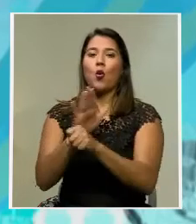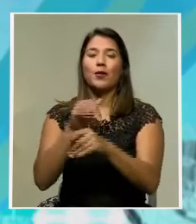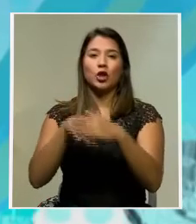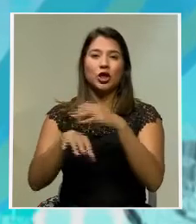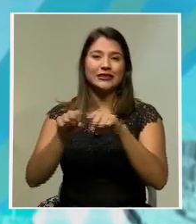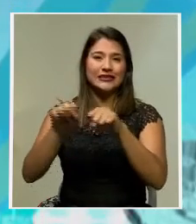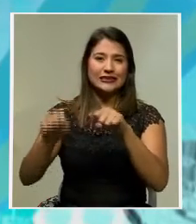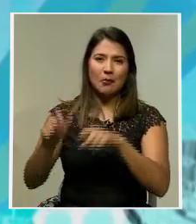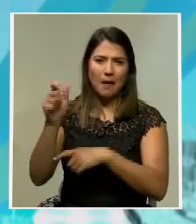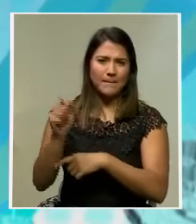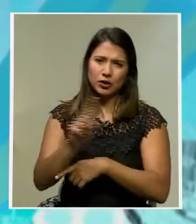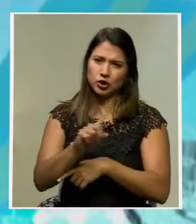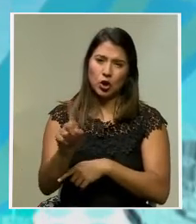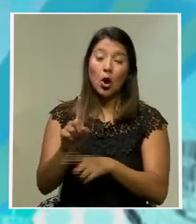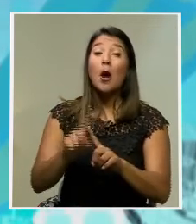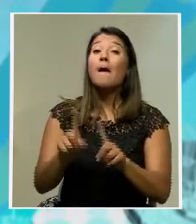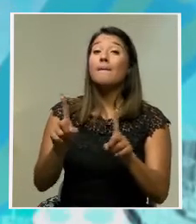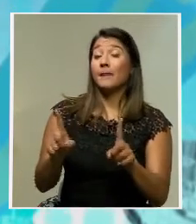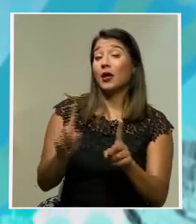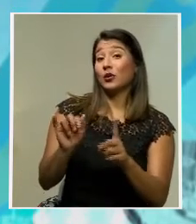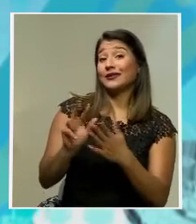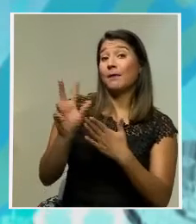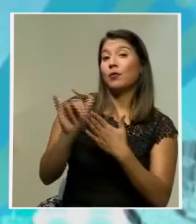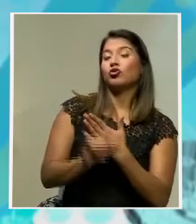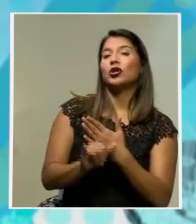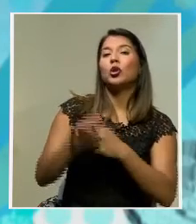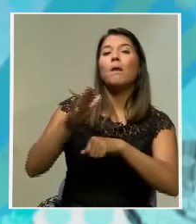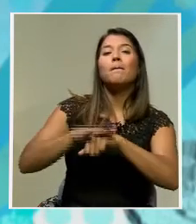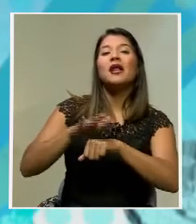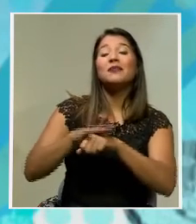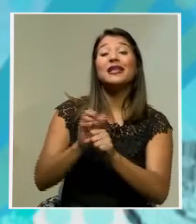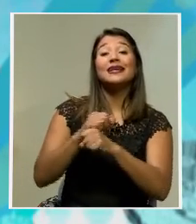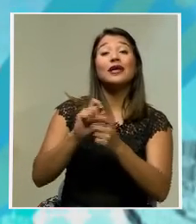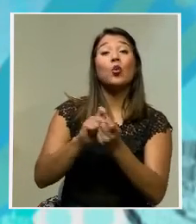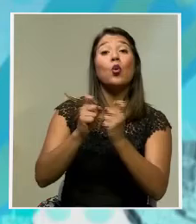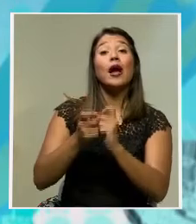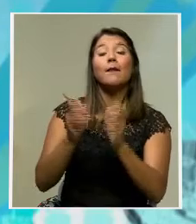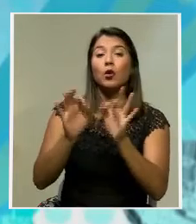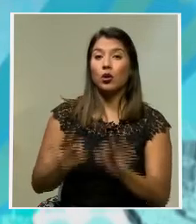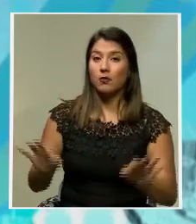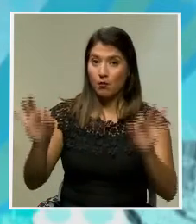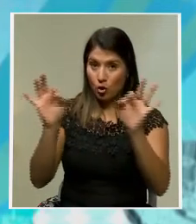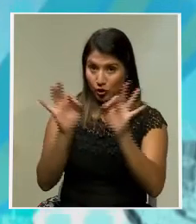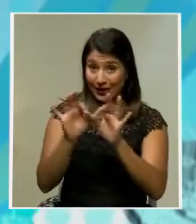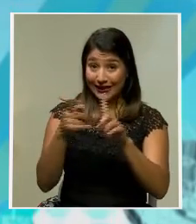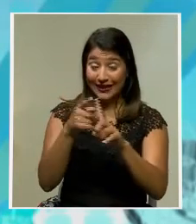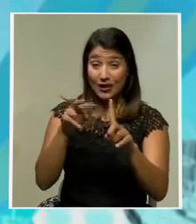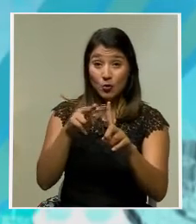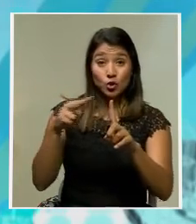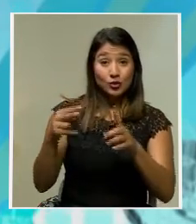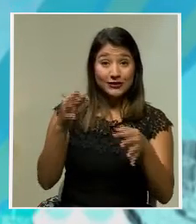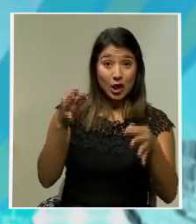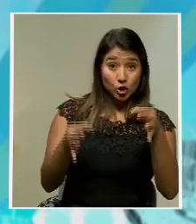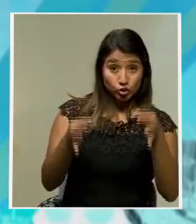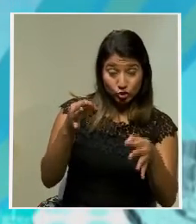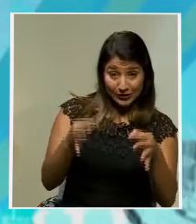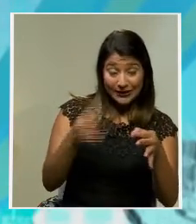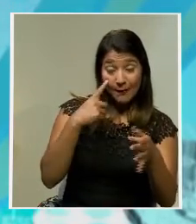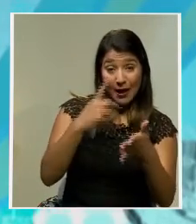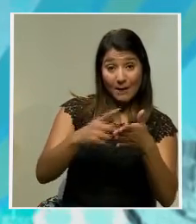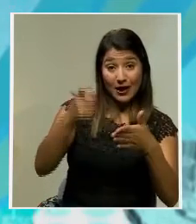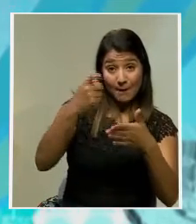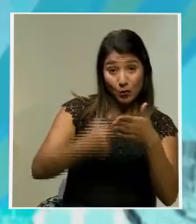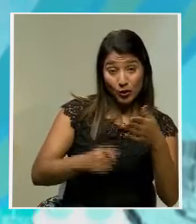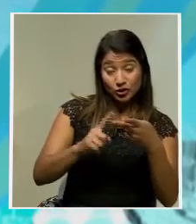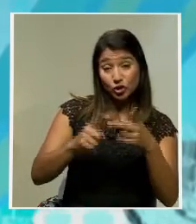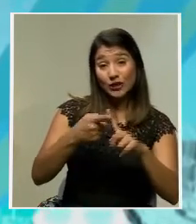esa naturaleza, pero es un proyecto que hace un cambio importante desde el punto de vista de justicia tributaria, desde el